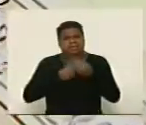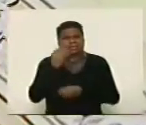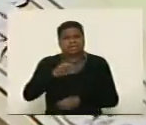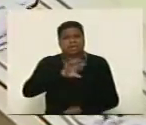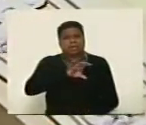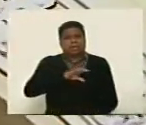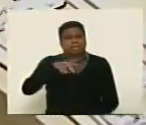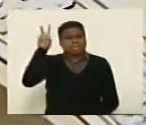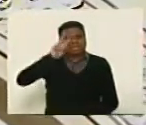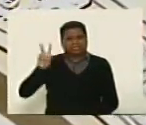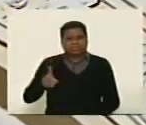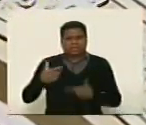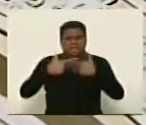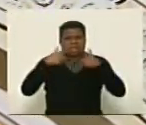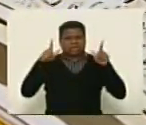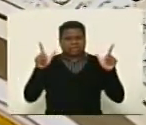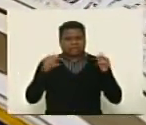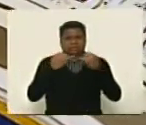y soberano.